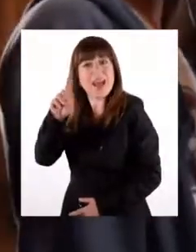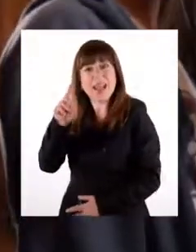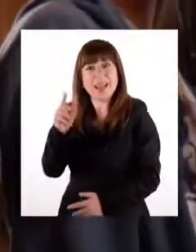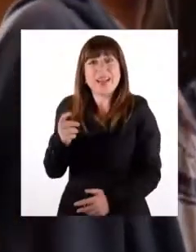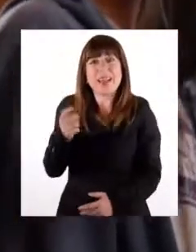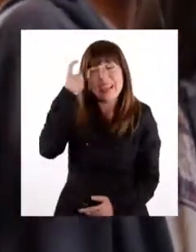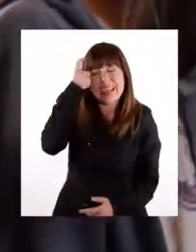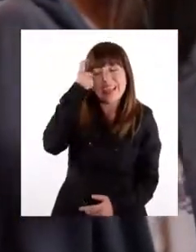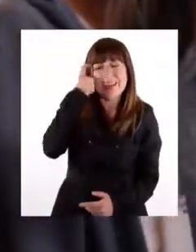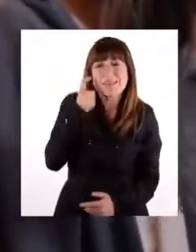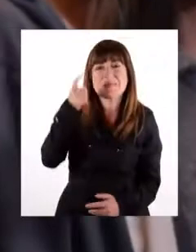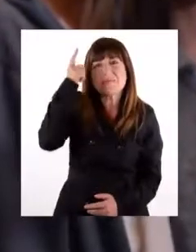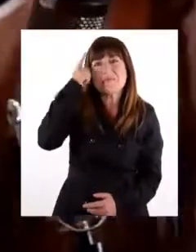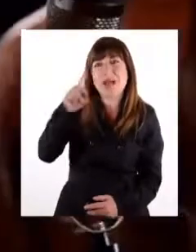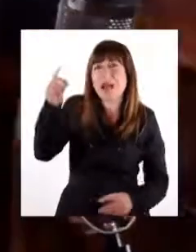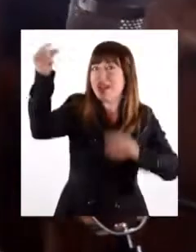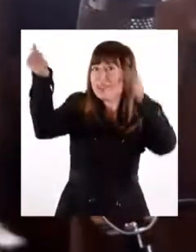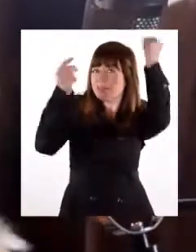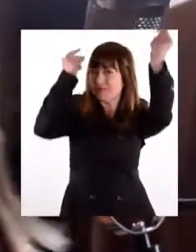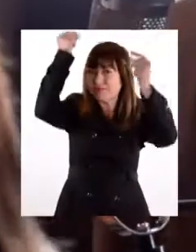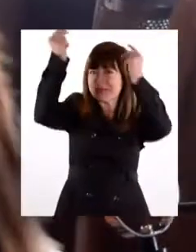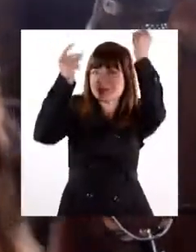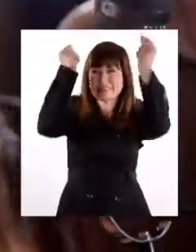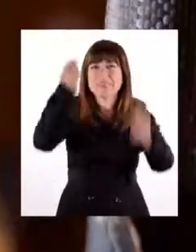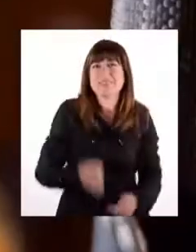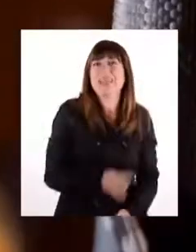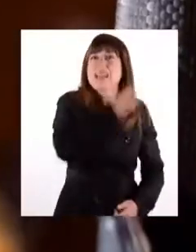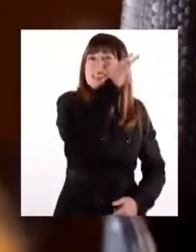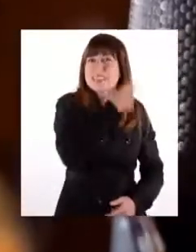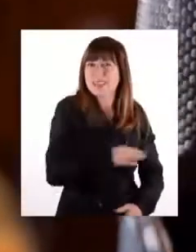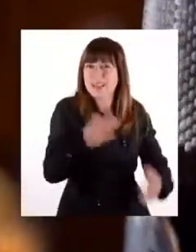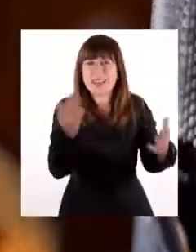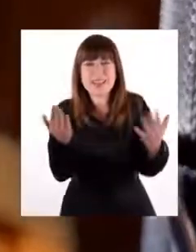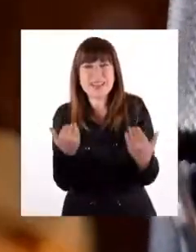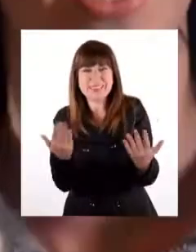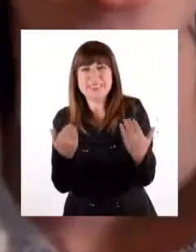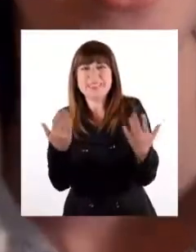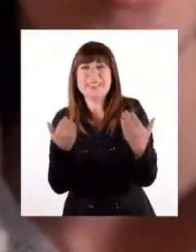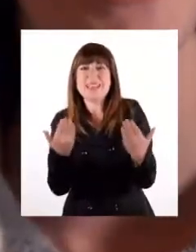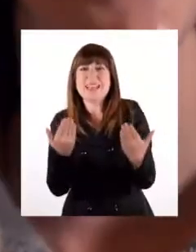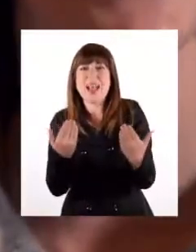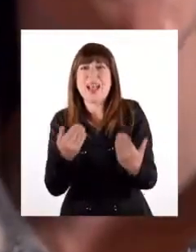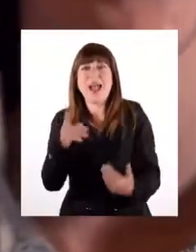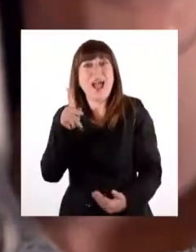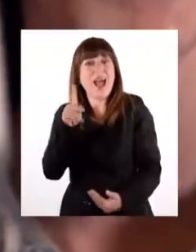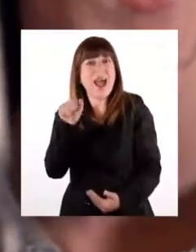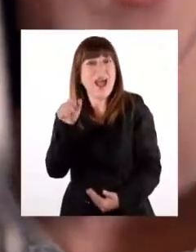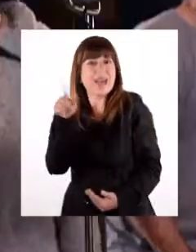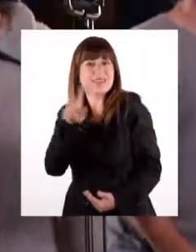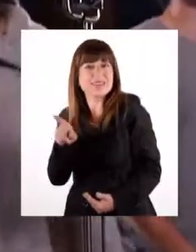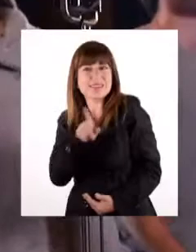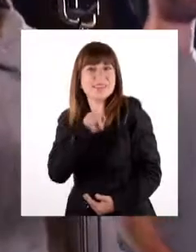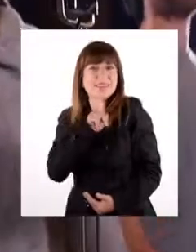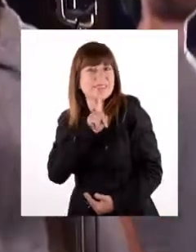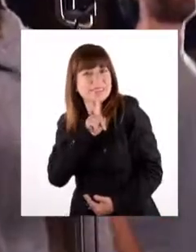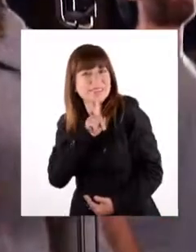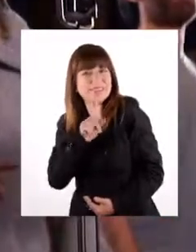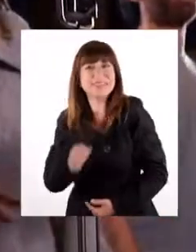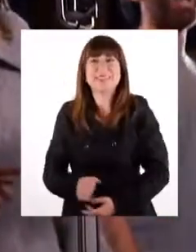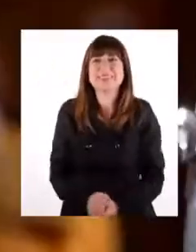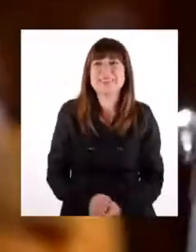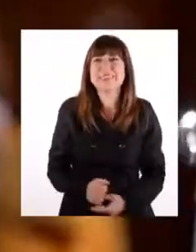Kast. Para creer, para crear, Chile necesita a